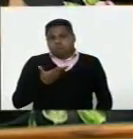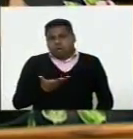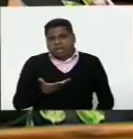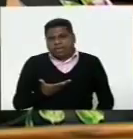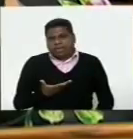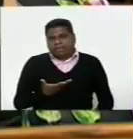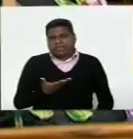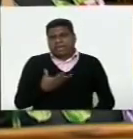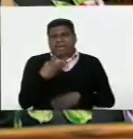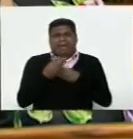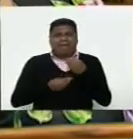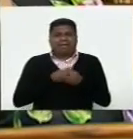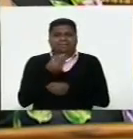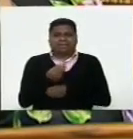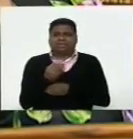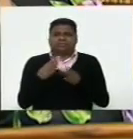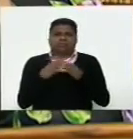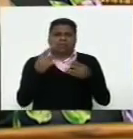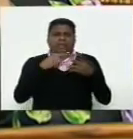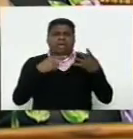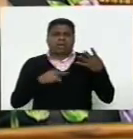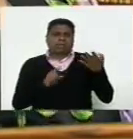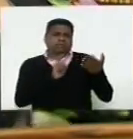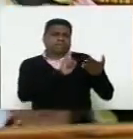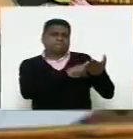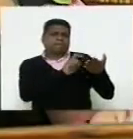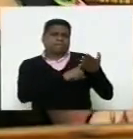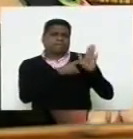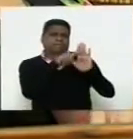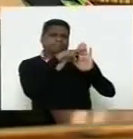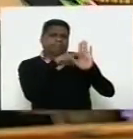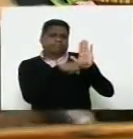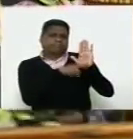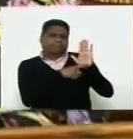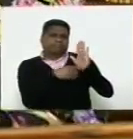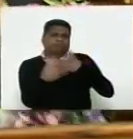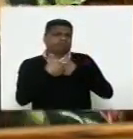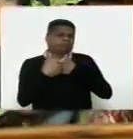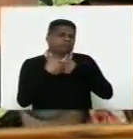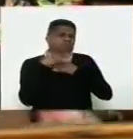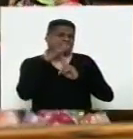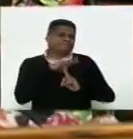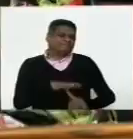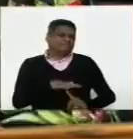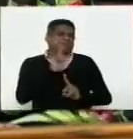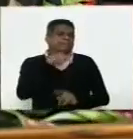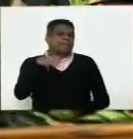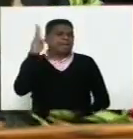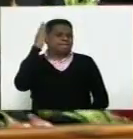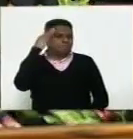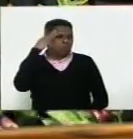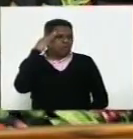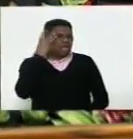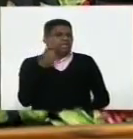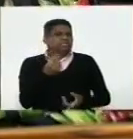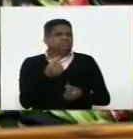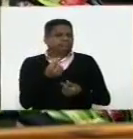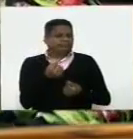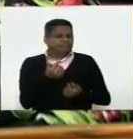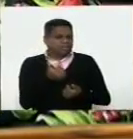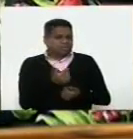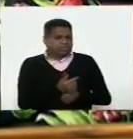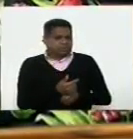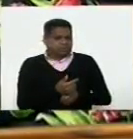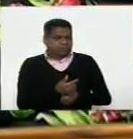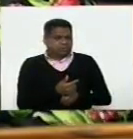acciones correspondientes por daños y perjuicios, incluido el daño moral y el lucro cesante.